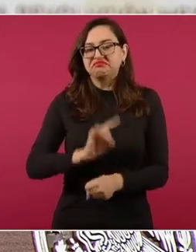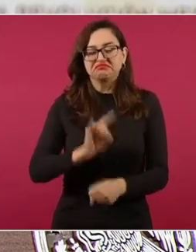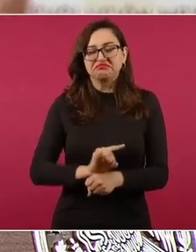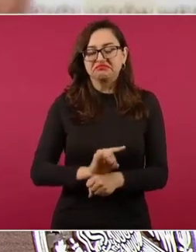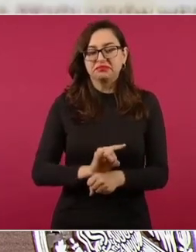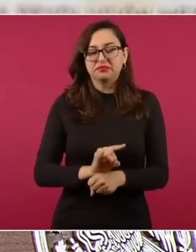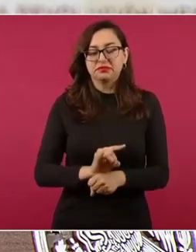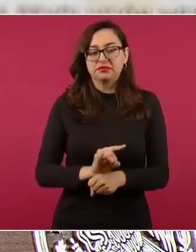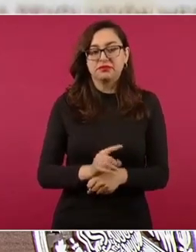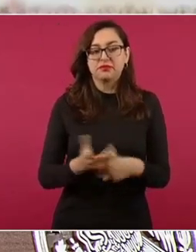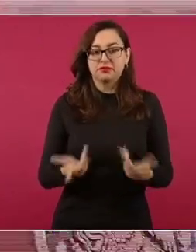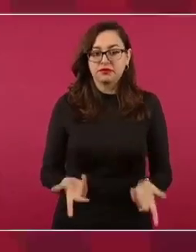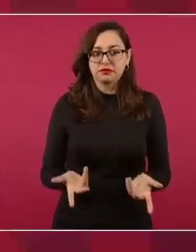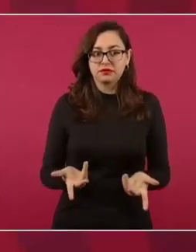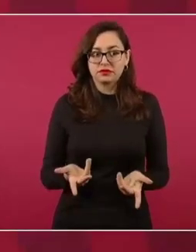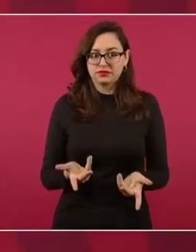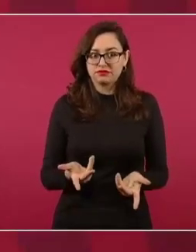O hubo cambio